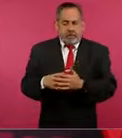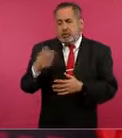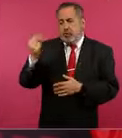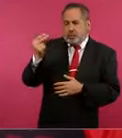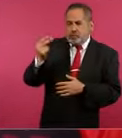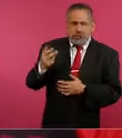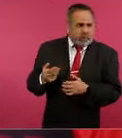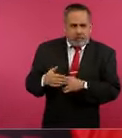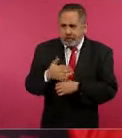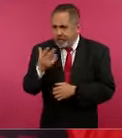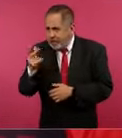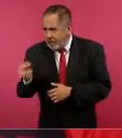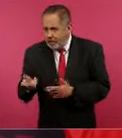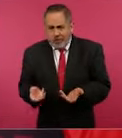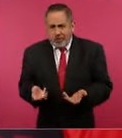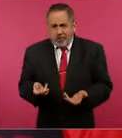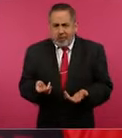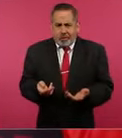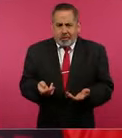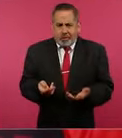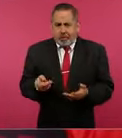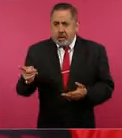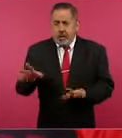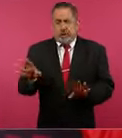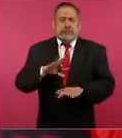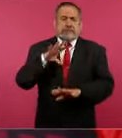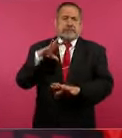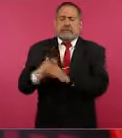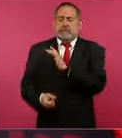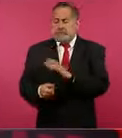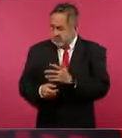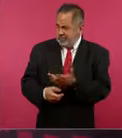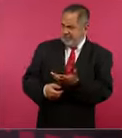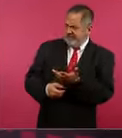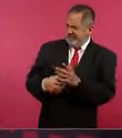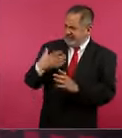Pues que ya no estaba, ya se había ido.